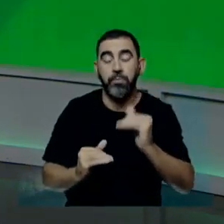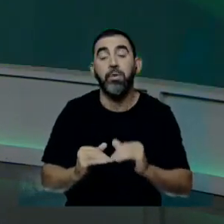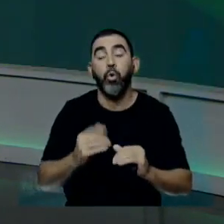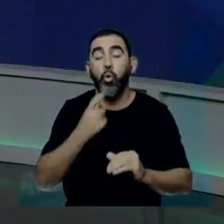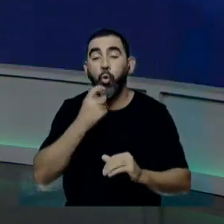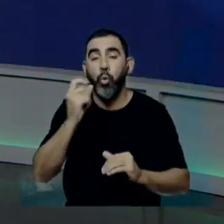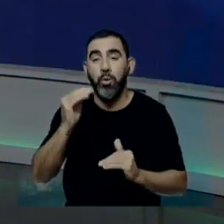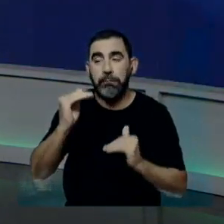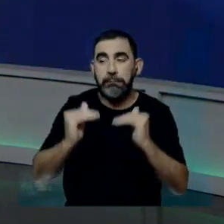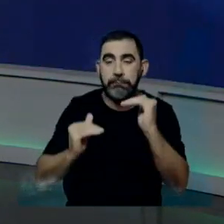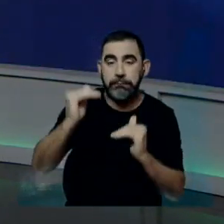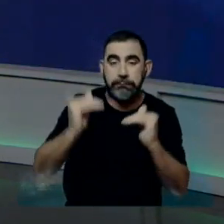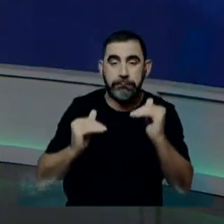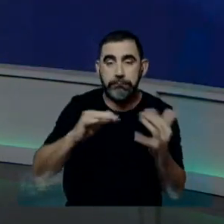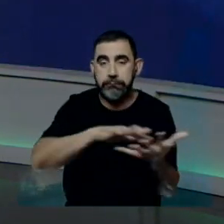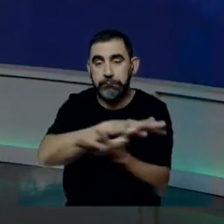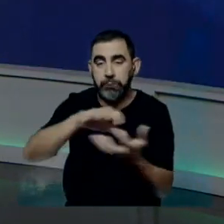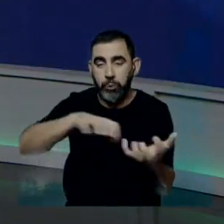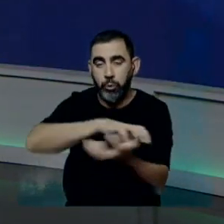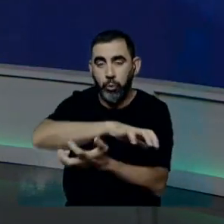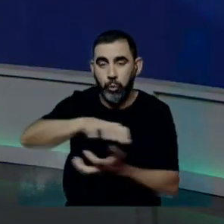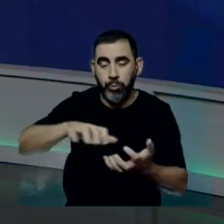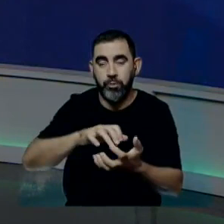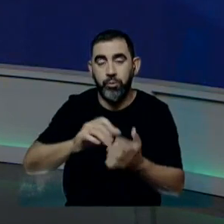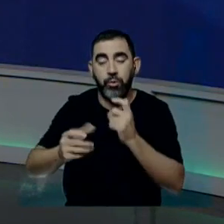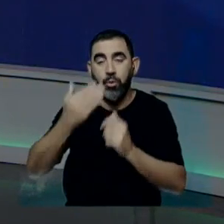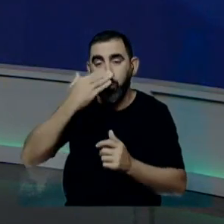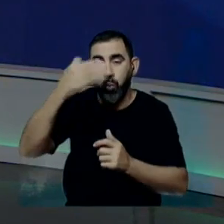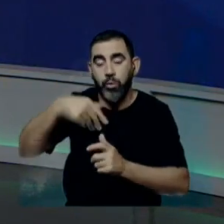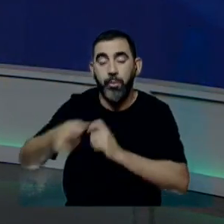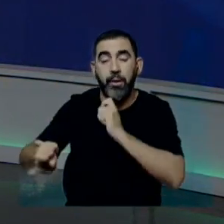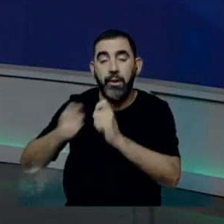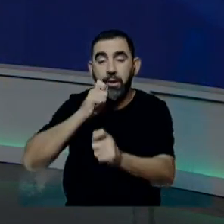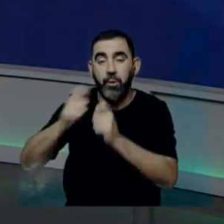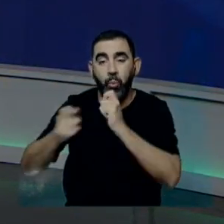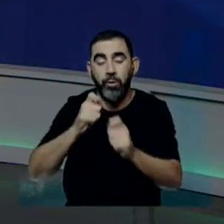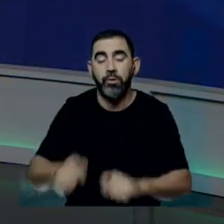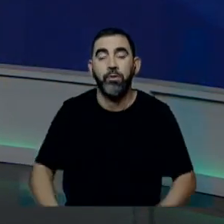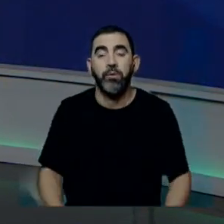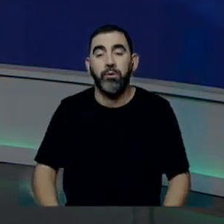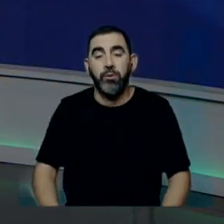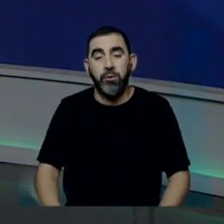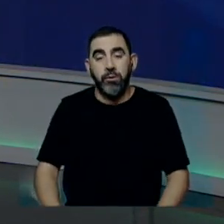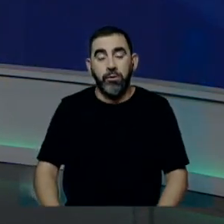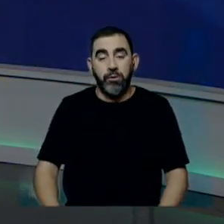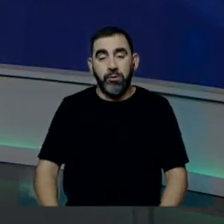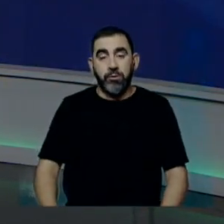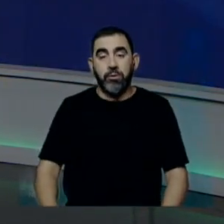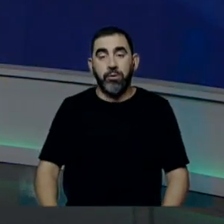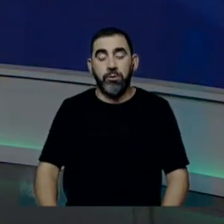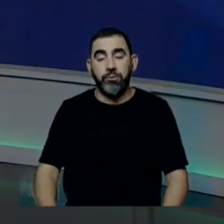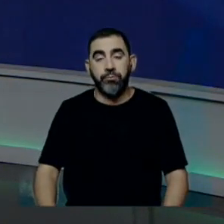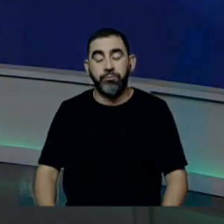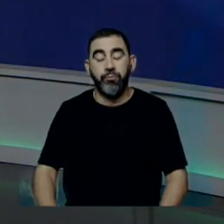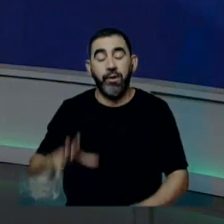Partido Colorado muestra el escenario más complejo. Esto se desprende sobre las tres encuestas que sobre preferencias internas